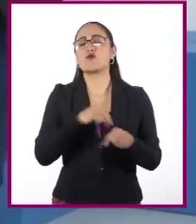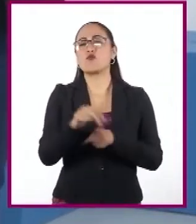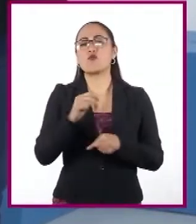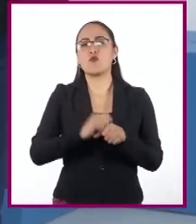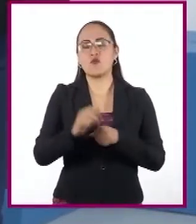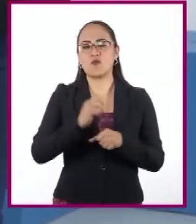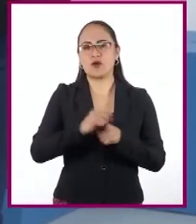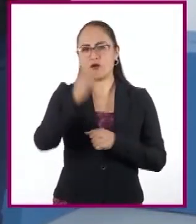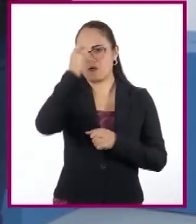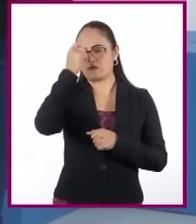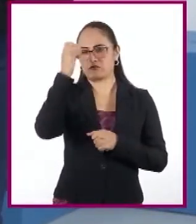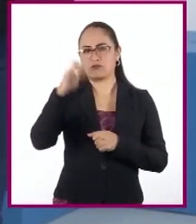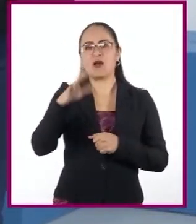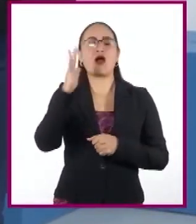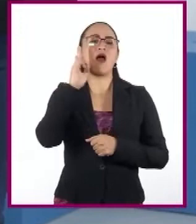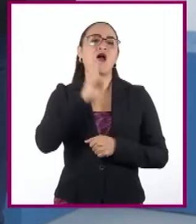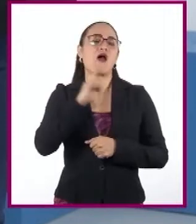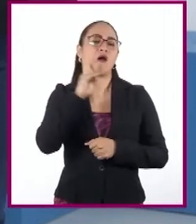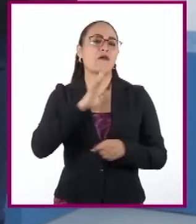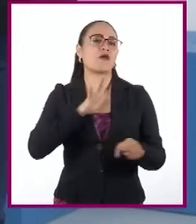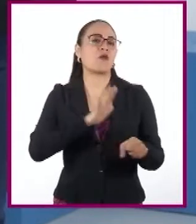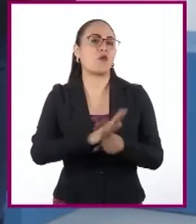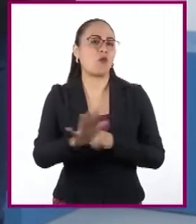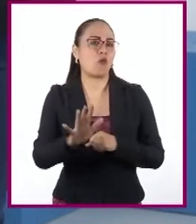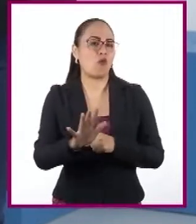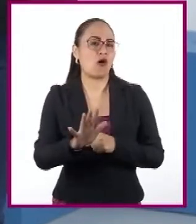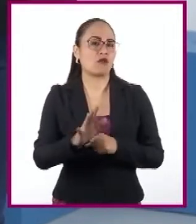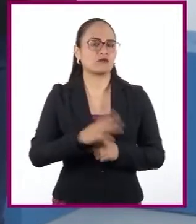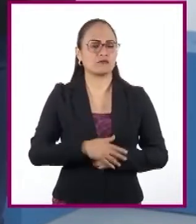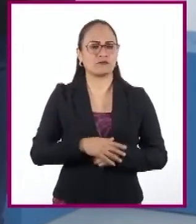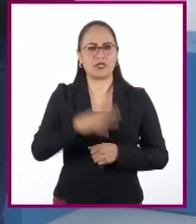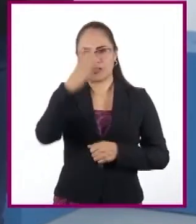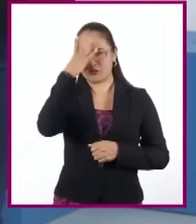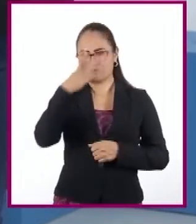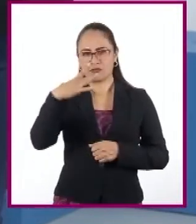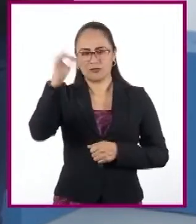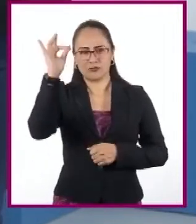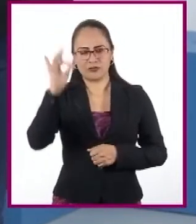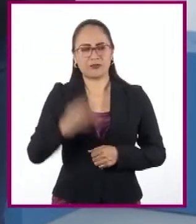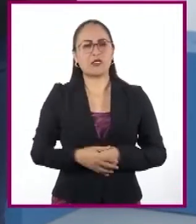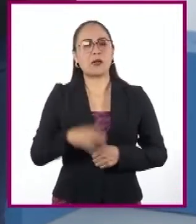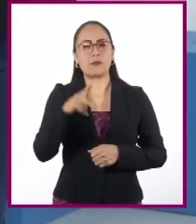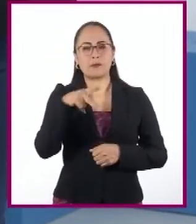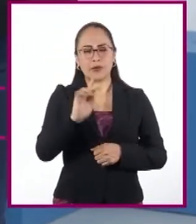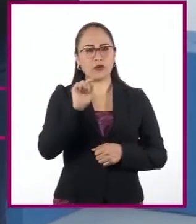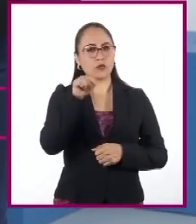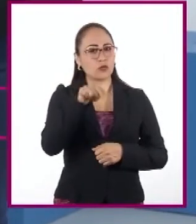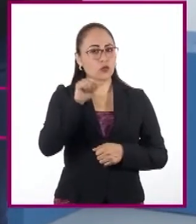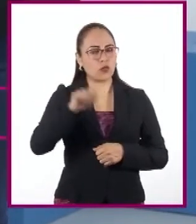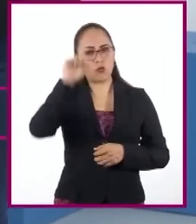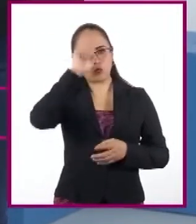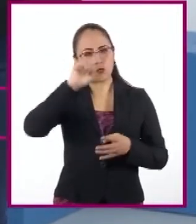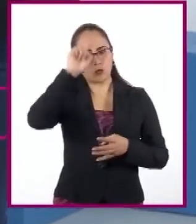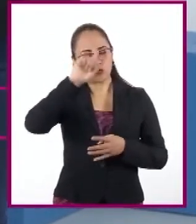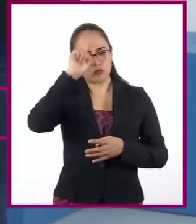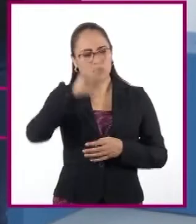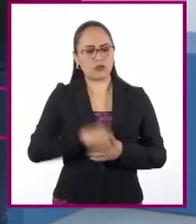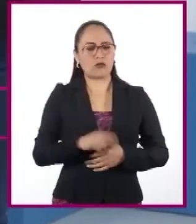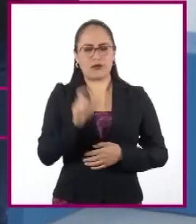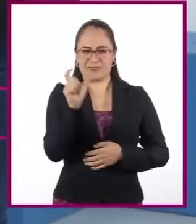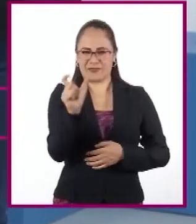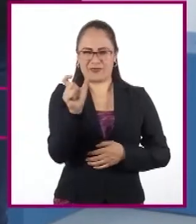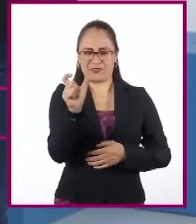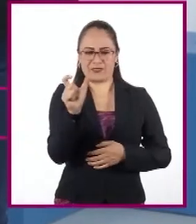que está escrito en la ficha que tienes en tu mano, pero deberás seguir las instrucciones. La ficha del